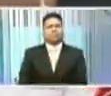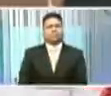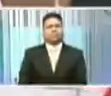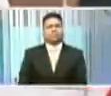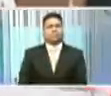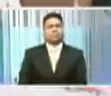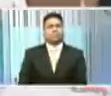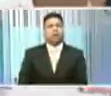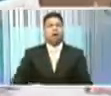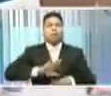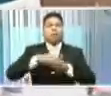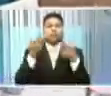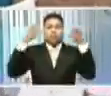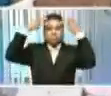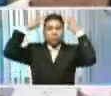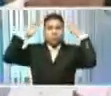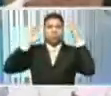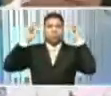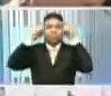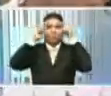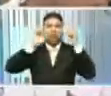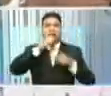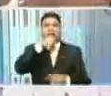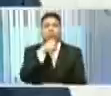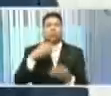Ramos Alud y compañía